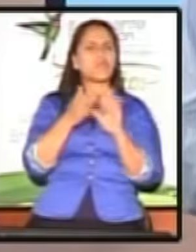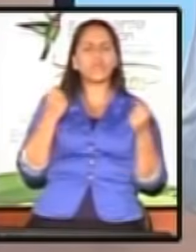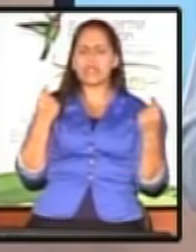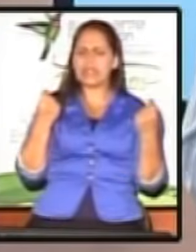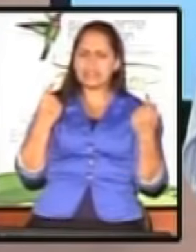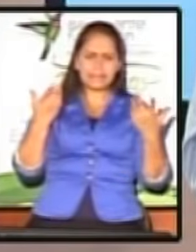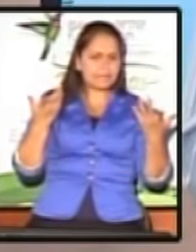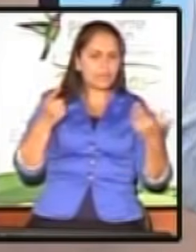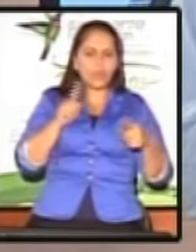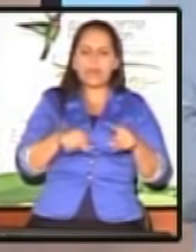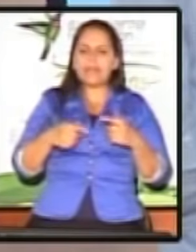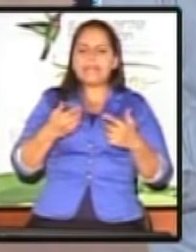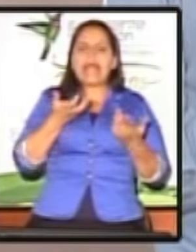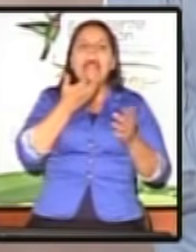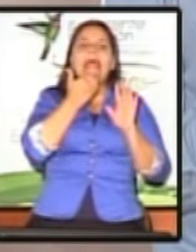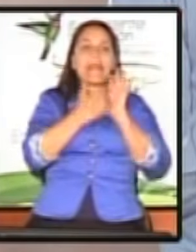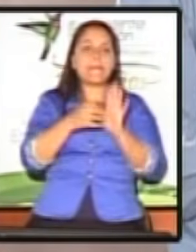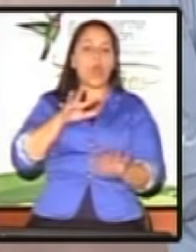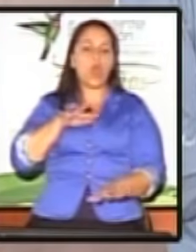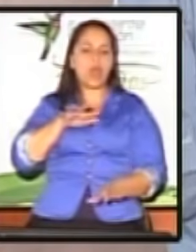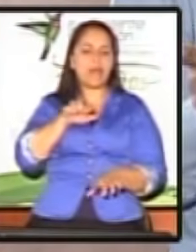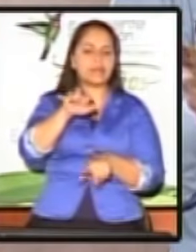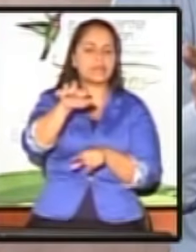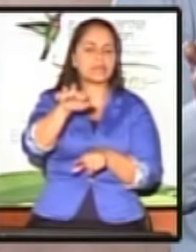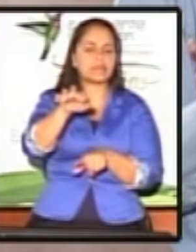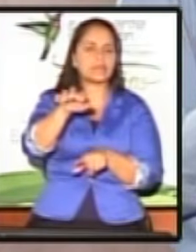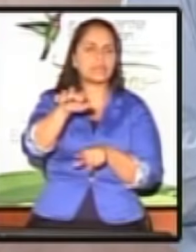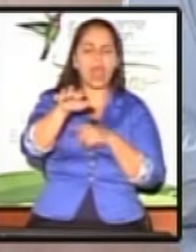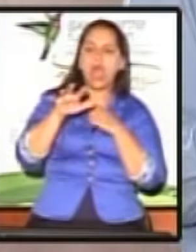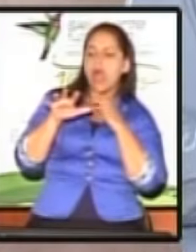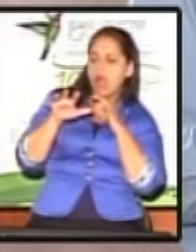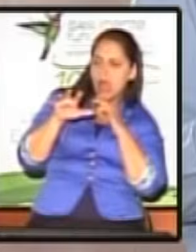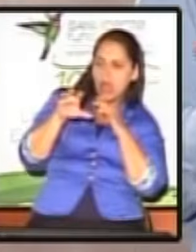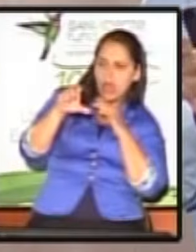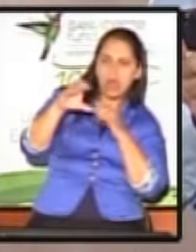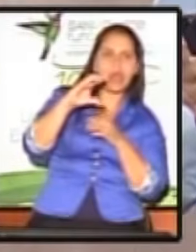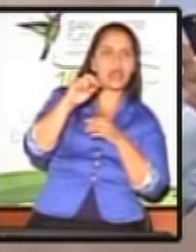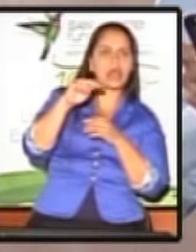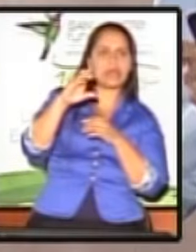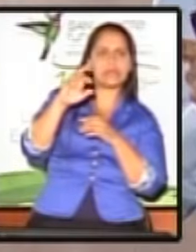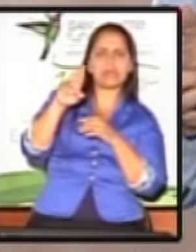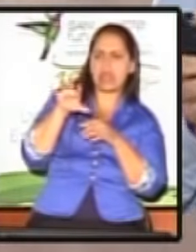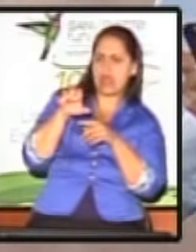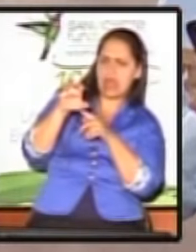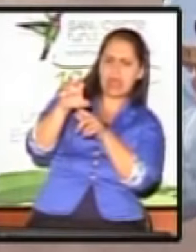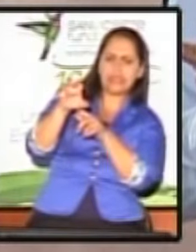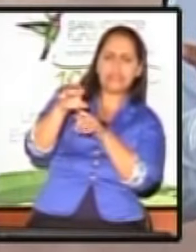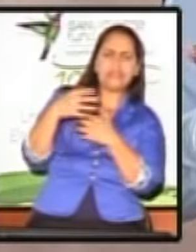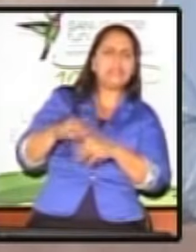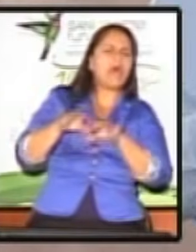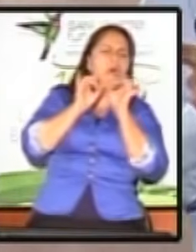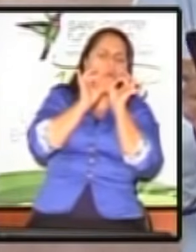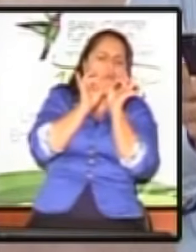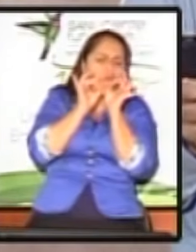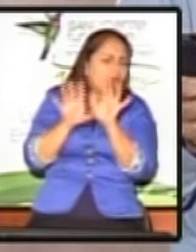por lo que tienen. Por ejemplo, cáncer. Por lo general creen que tienen algo demasiado grave